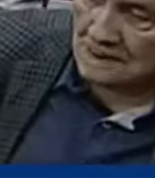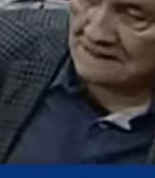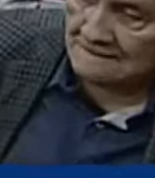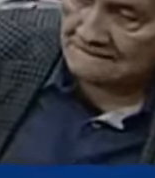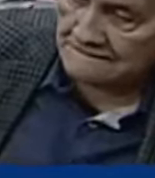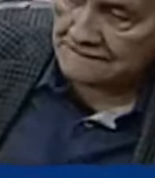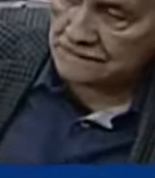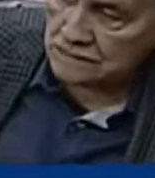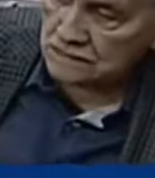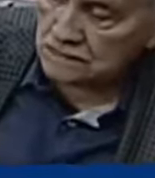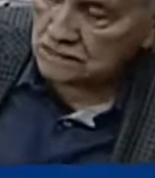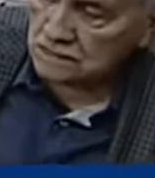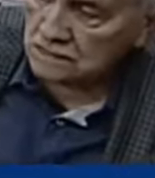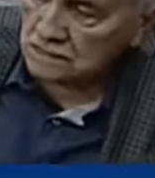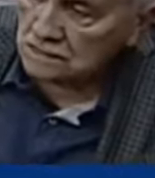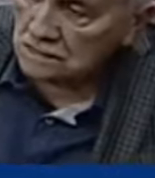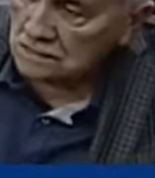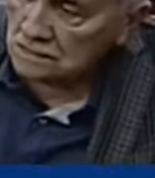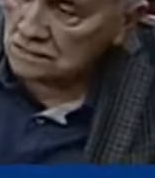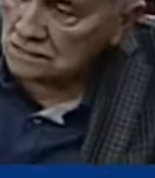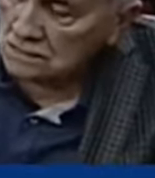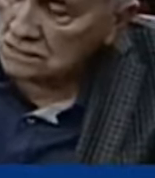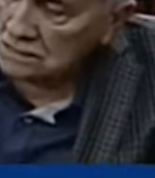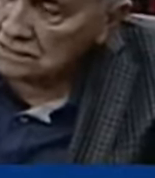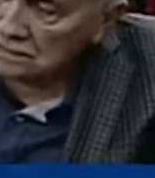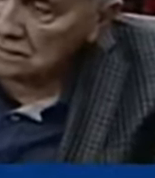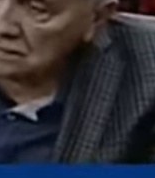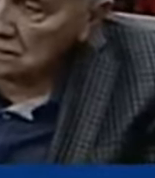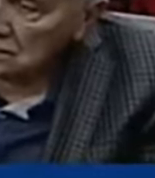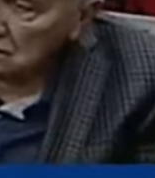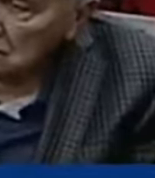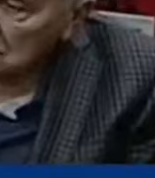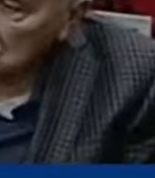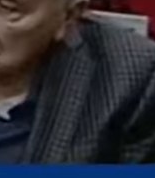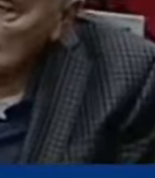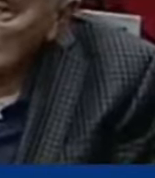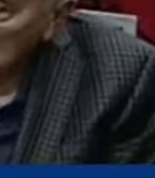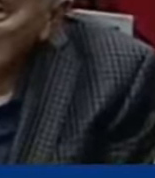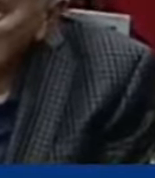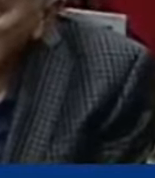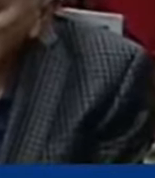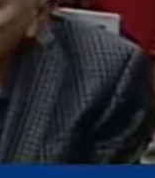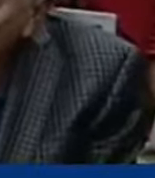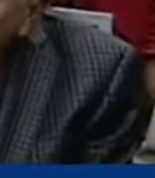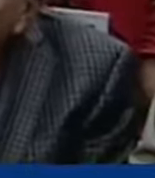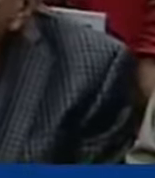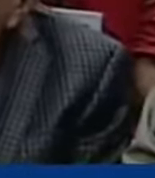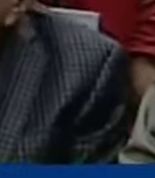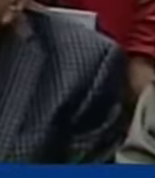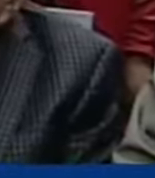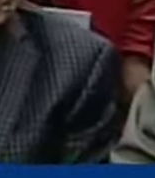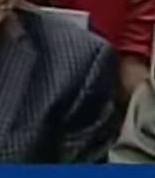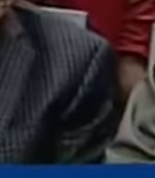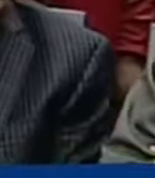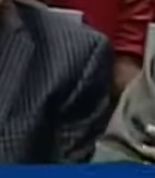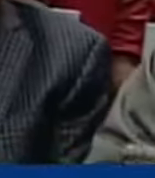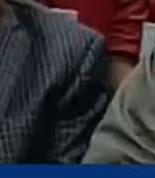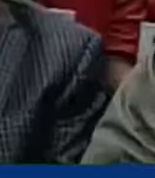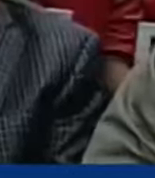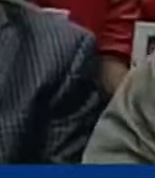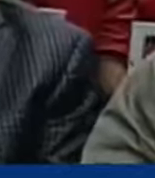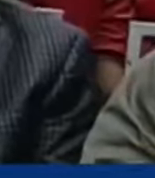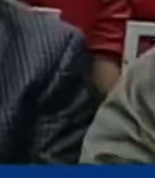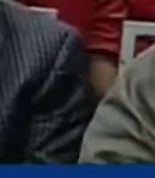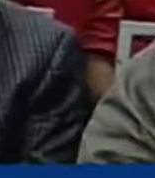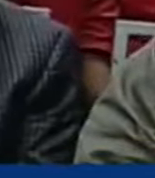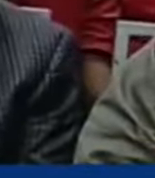Aquí hay varios historiadores, Samuel, la negrita Gladys, a Pedro Calzadilla. Parece que él está en la puerta porque él se pone